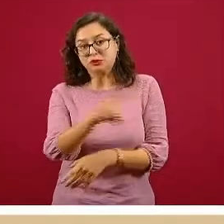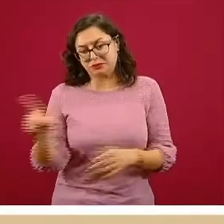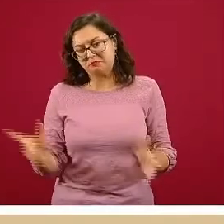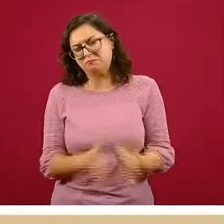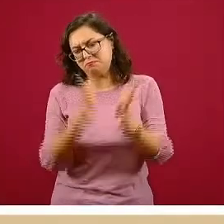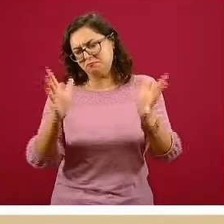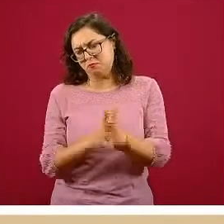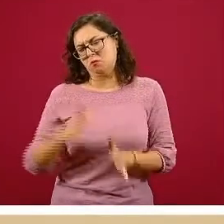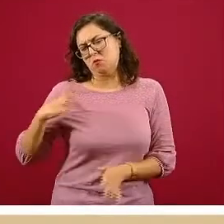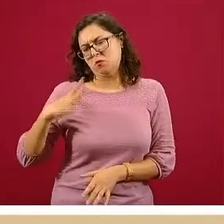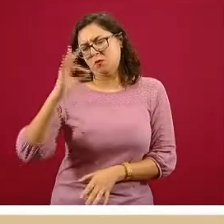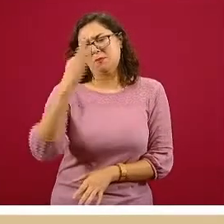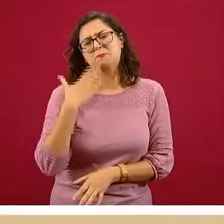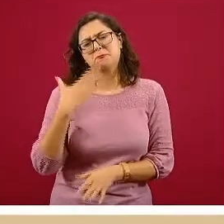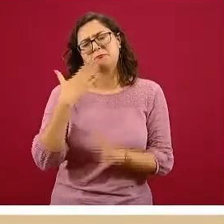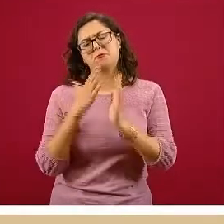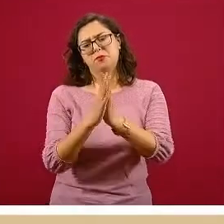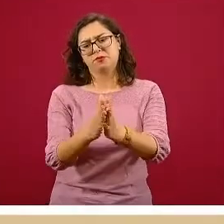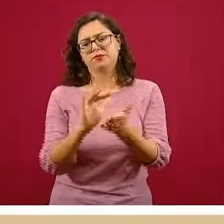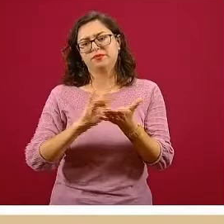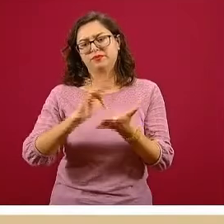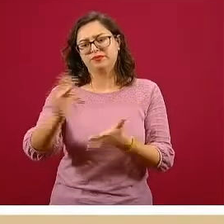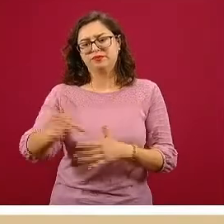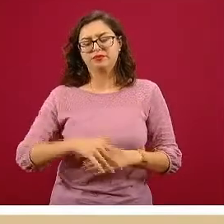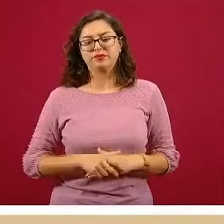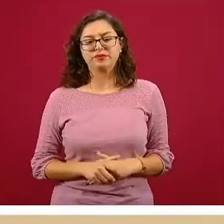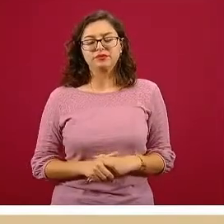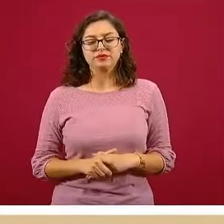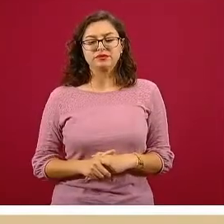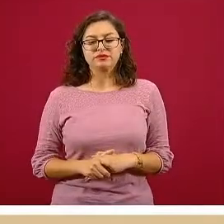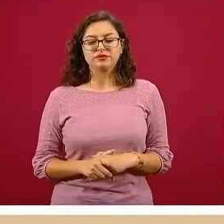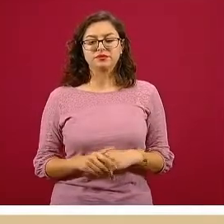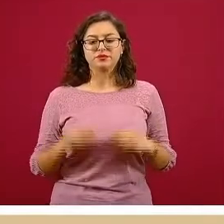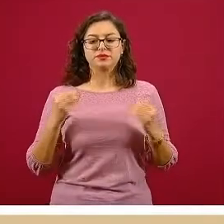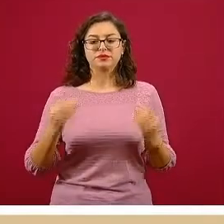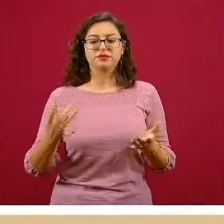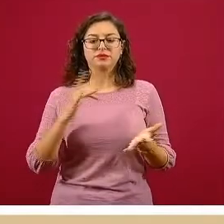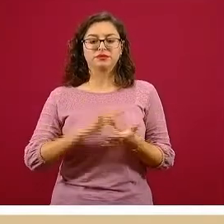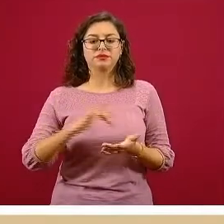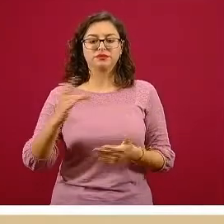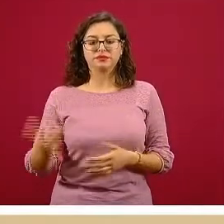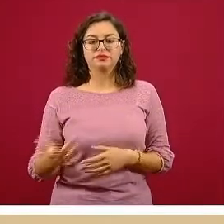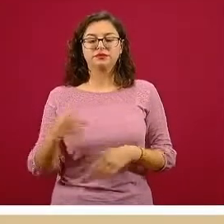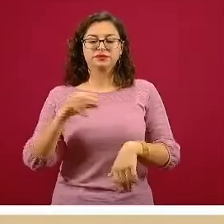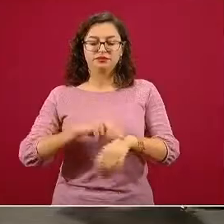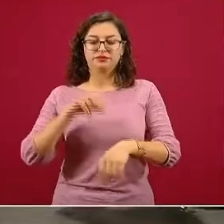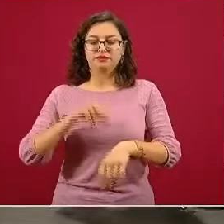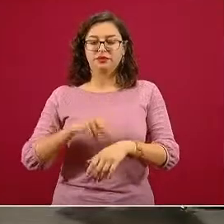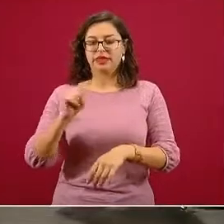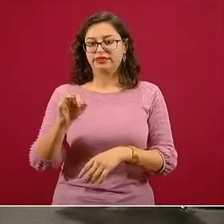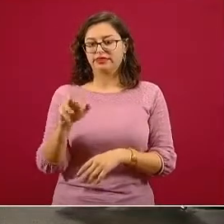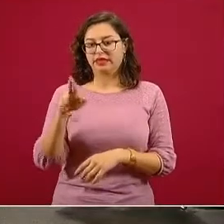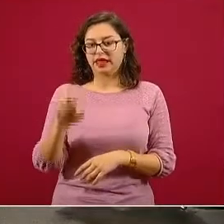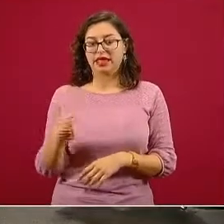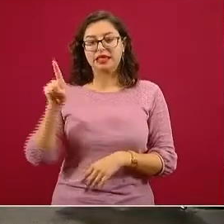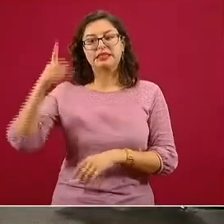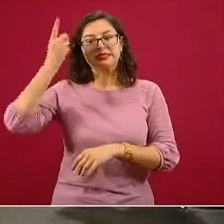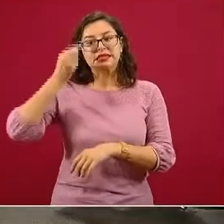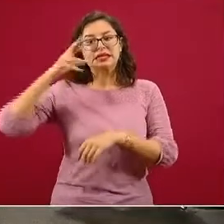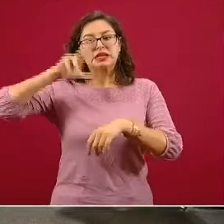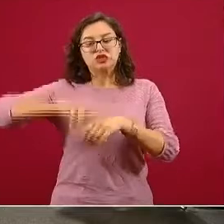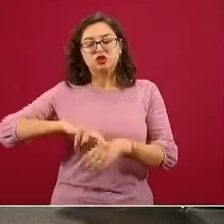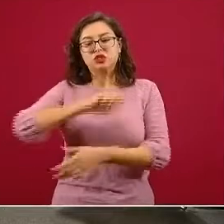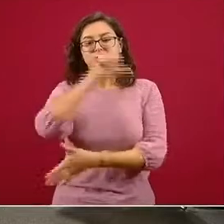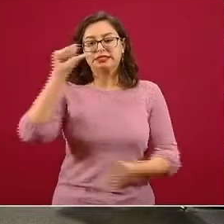amable participación. Muchas gracias. Muchas gracias, doctora Tere Shama Levy, directora del Centro